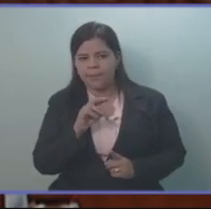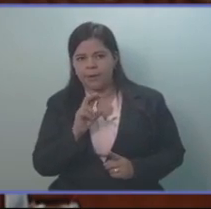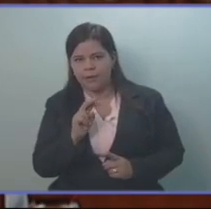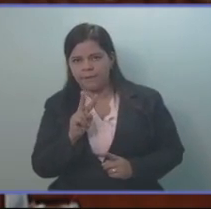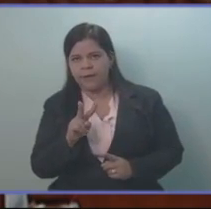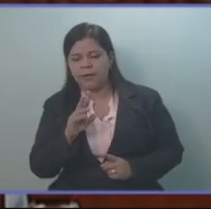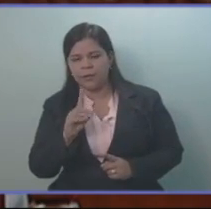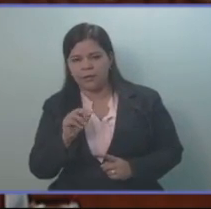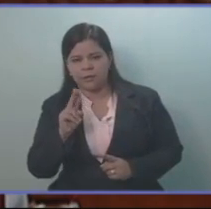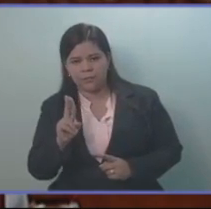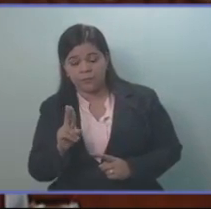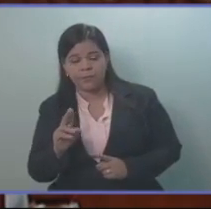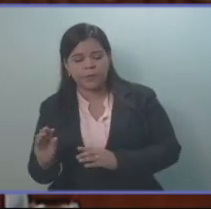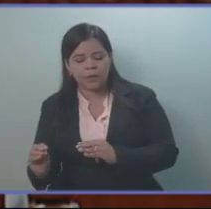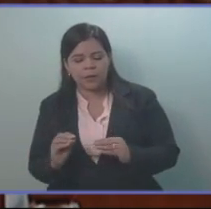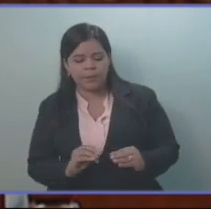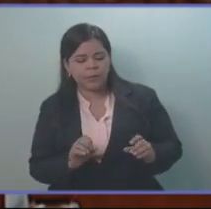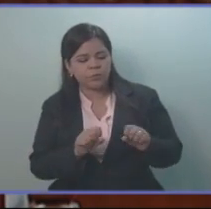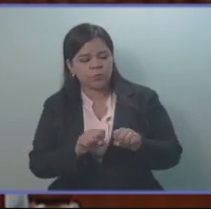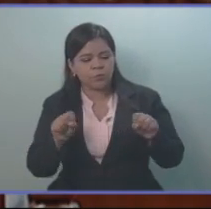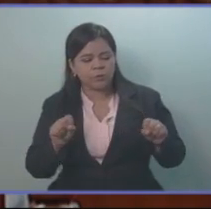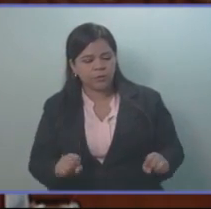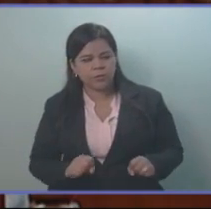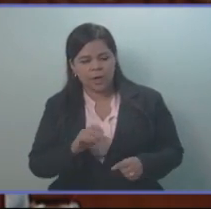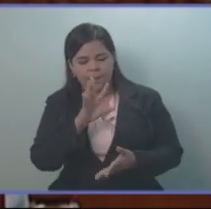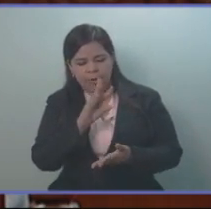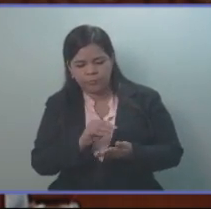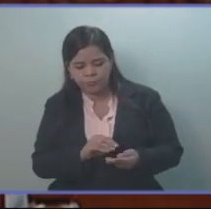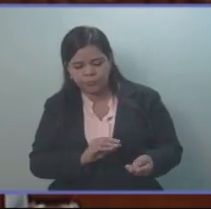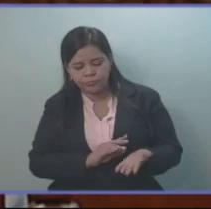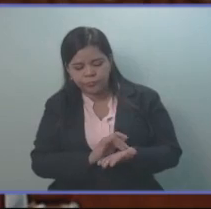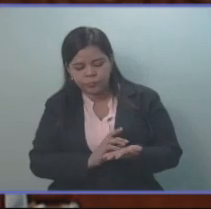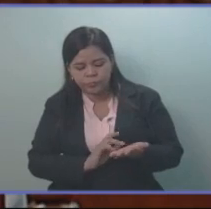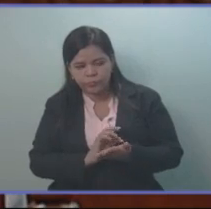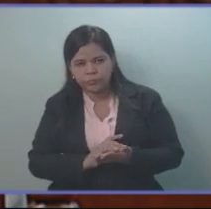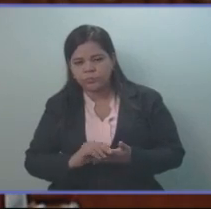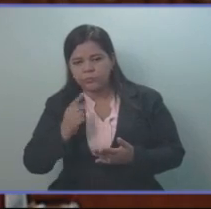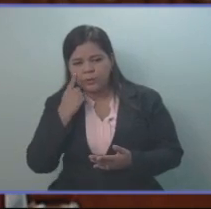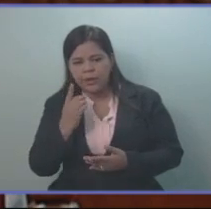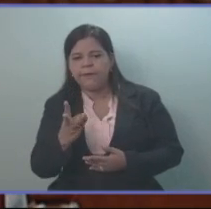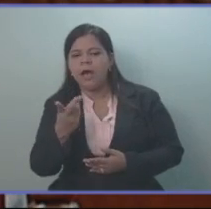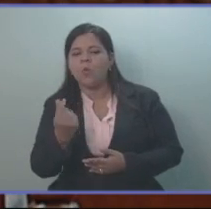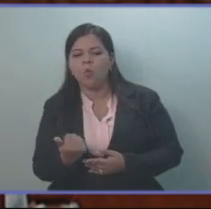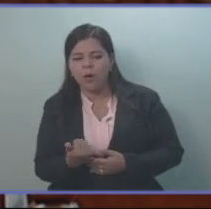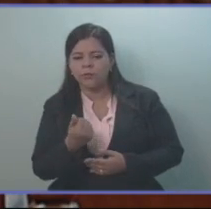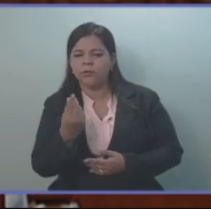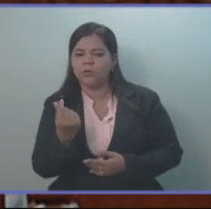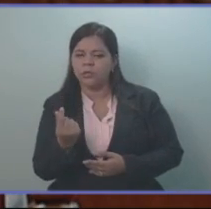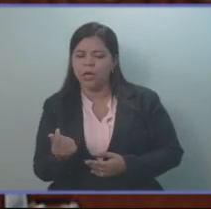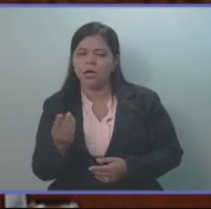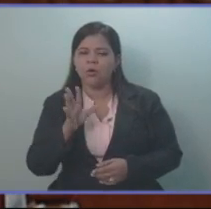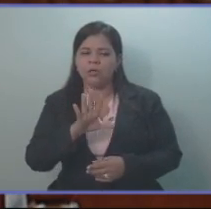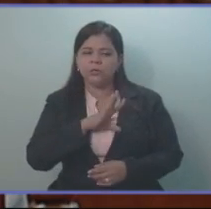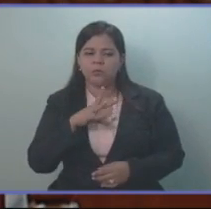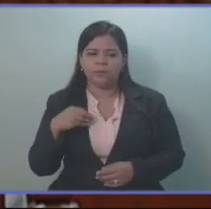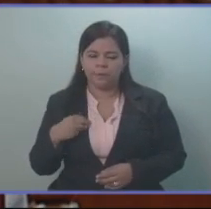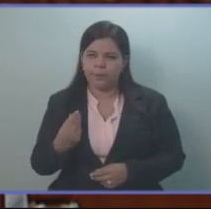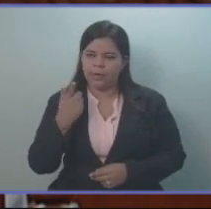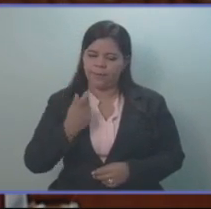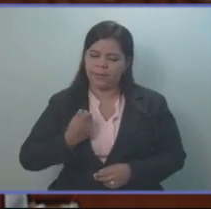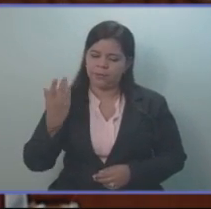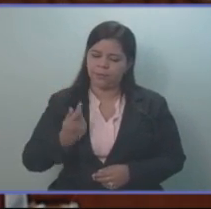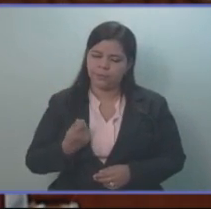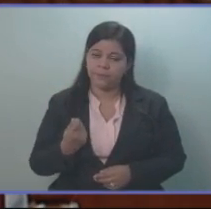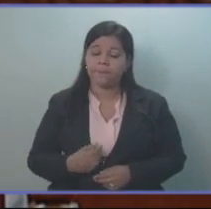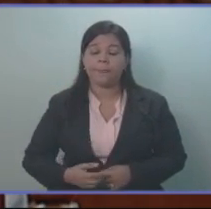BMBDU mediante la aplicación de un sistema de cálculo que considere el ingreso mensual del asociado y su grupo familiar. El número